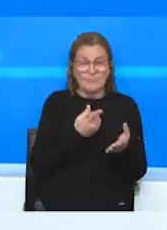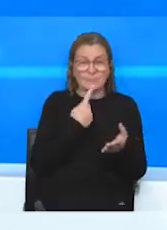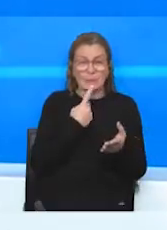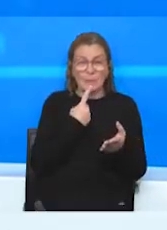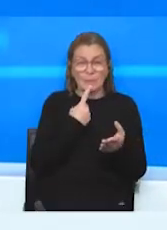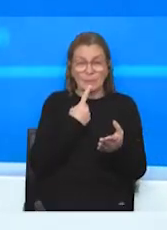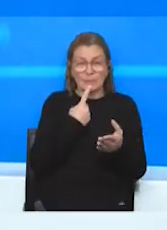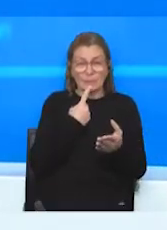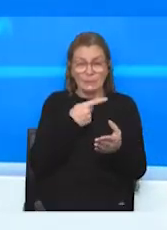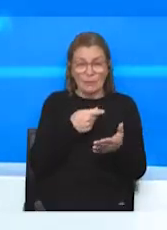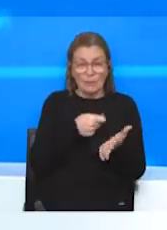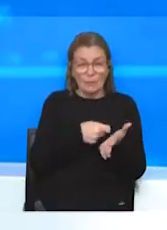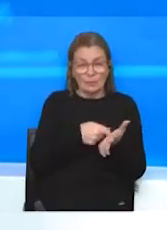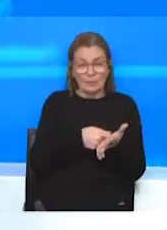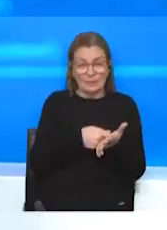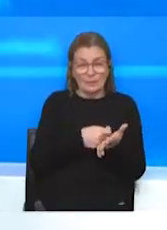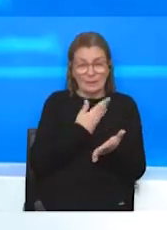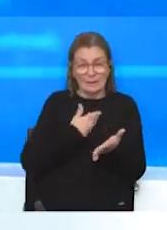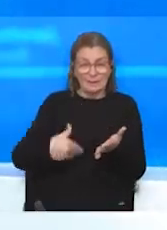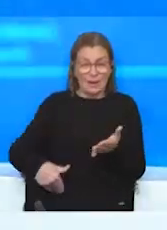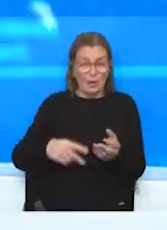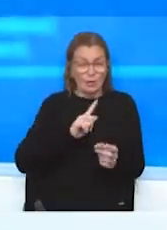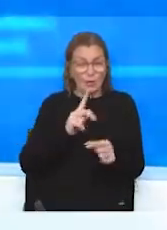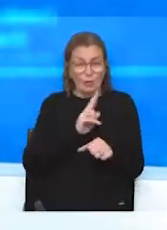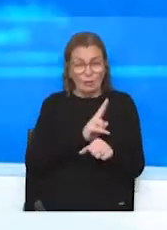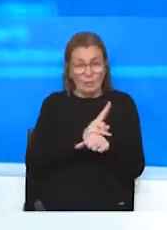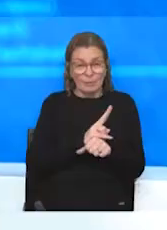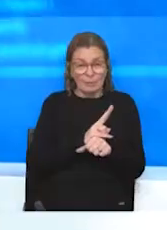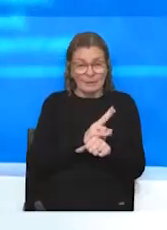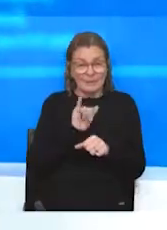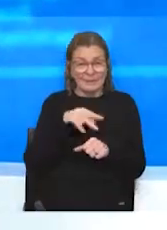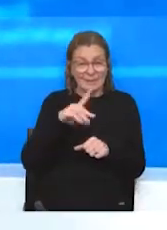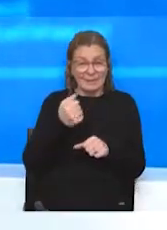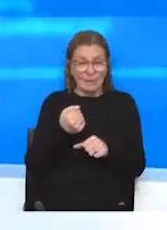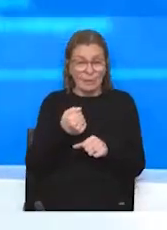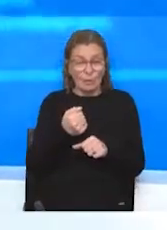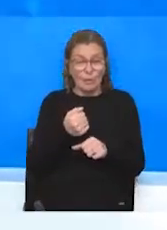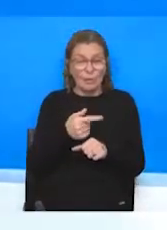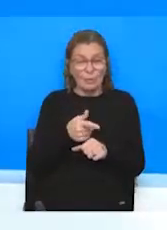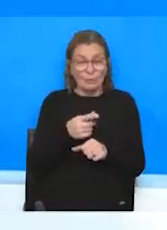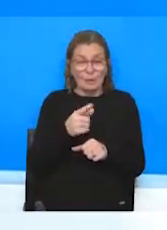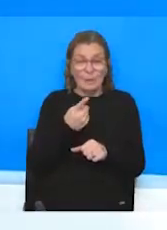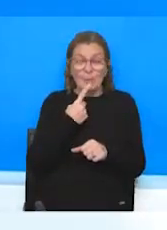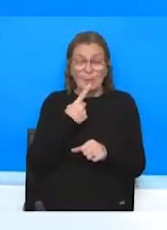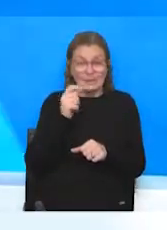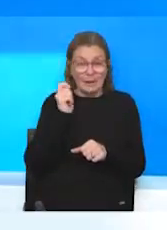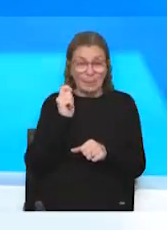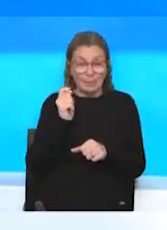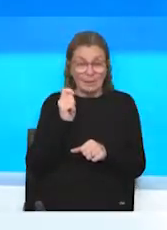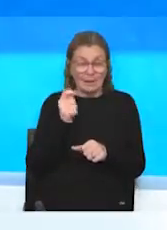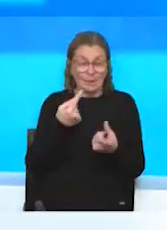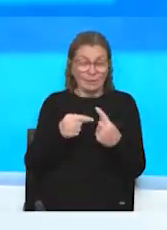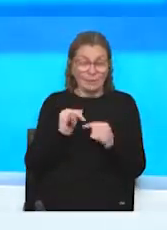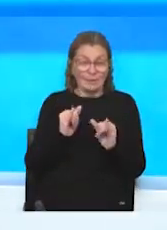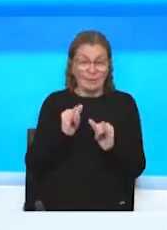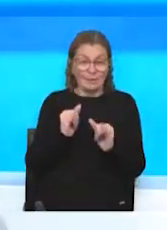que tercerizado dejo de controlar si el estado linda huía tenido adelante una política pública Entonces